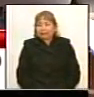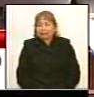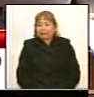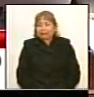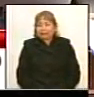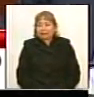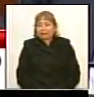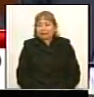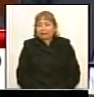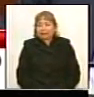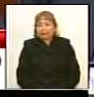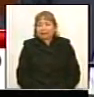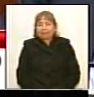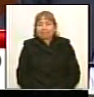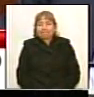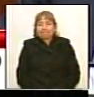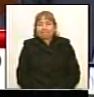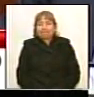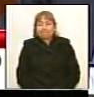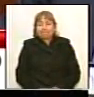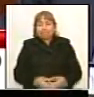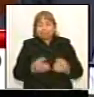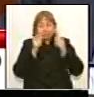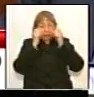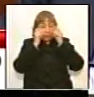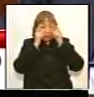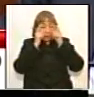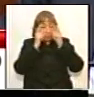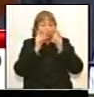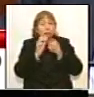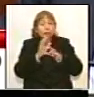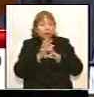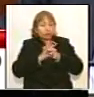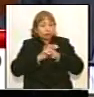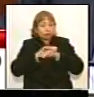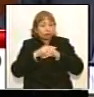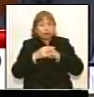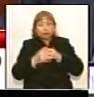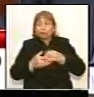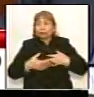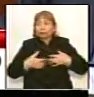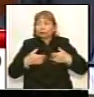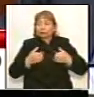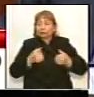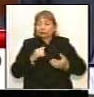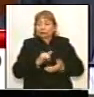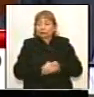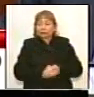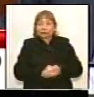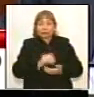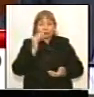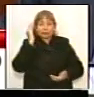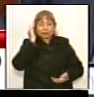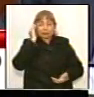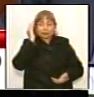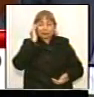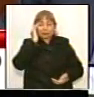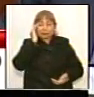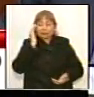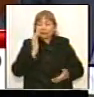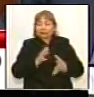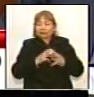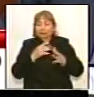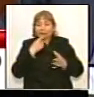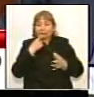Continúe. La respuesta está clara, presidente. Se están curando en salud. Lo que están previendo, porque saben, podría alguno